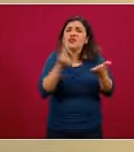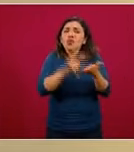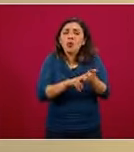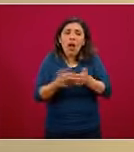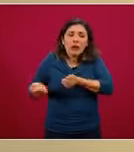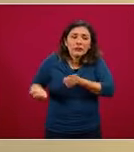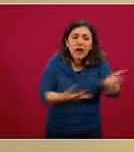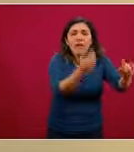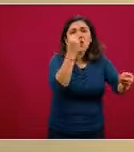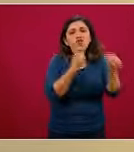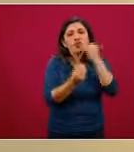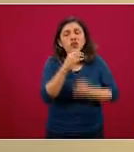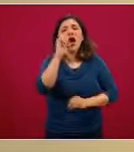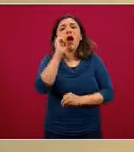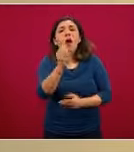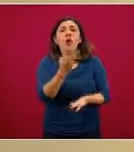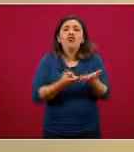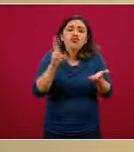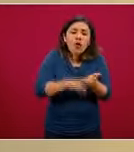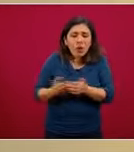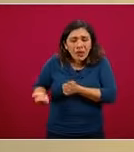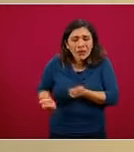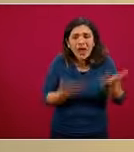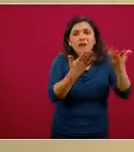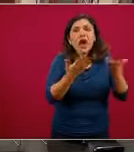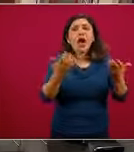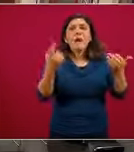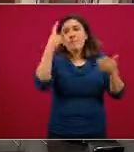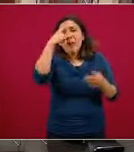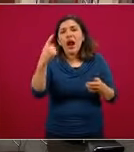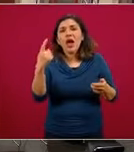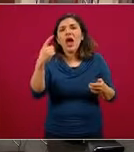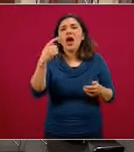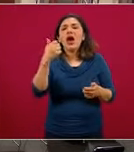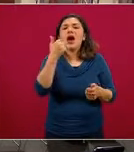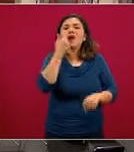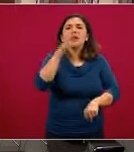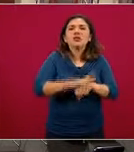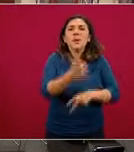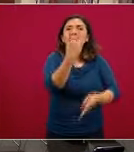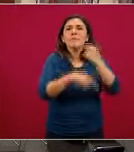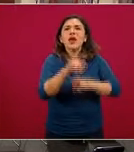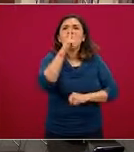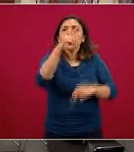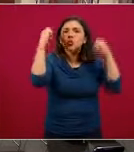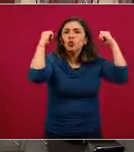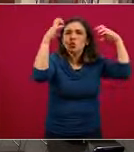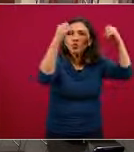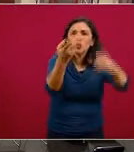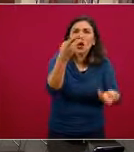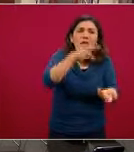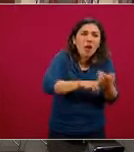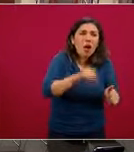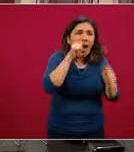alimentos como la planta de administración generadora de